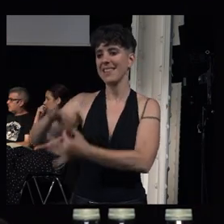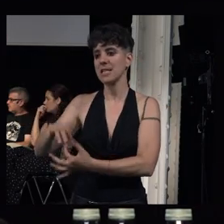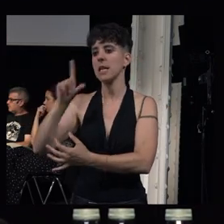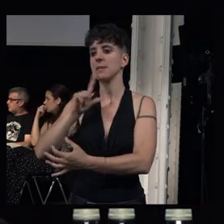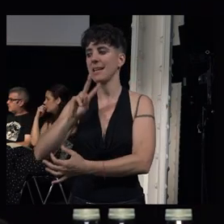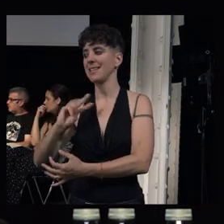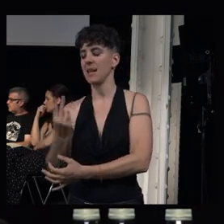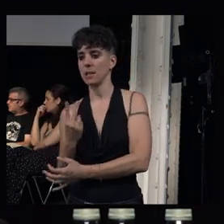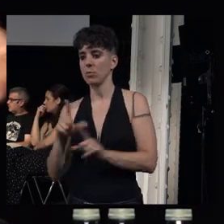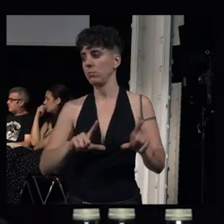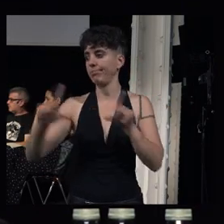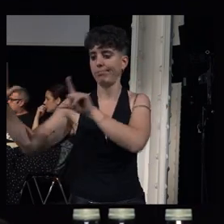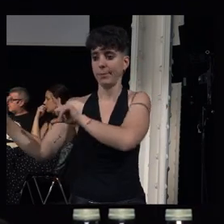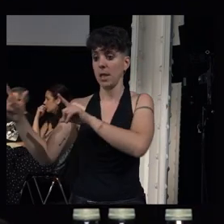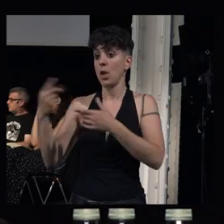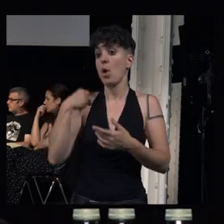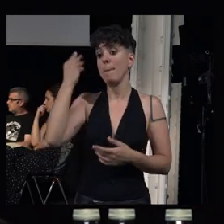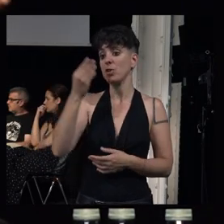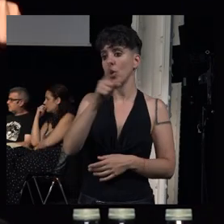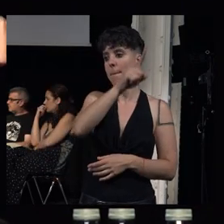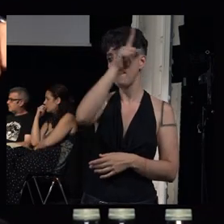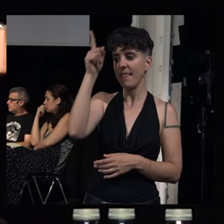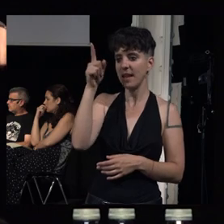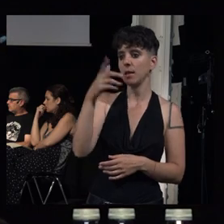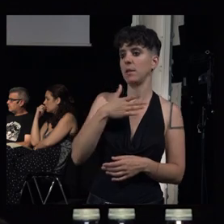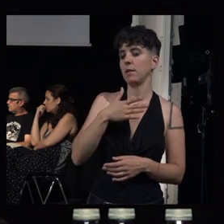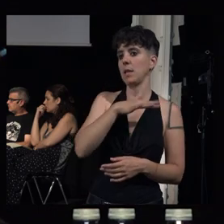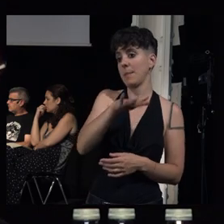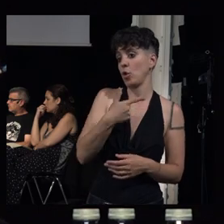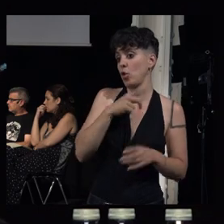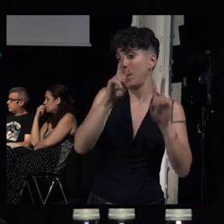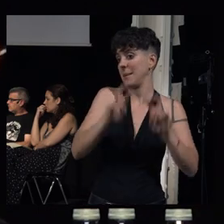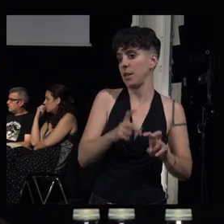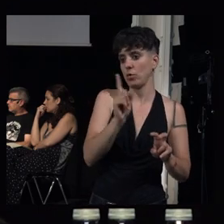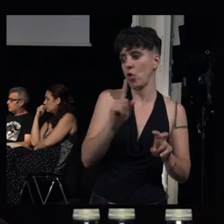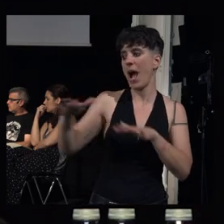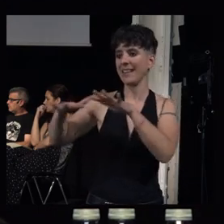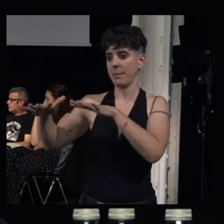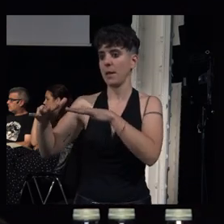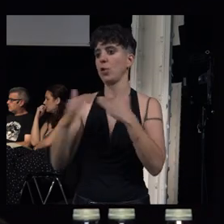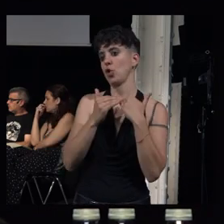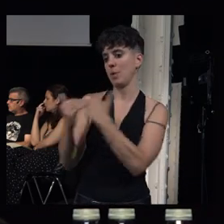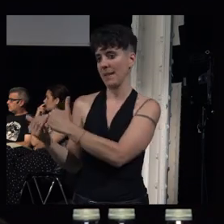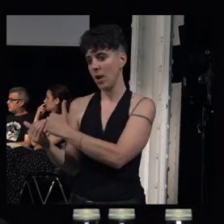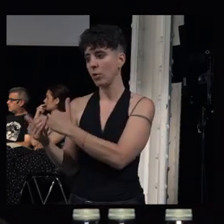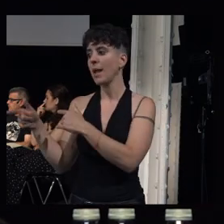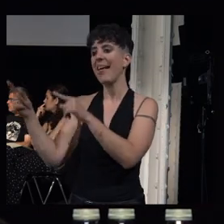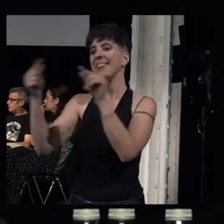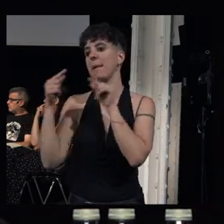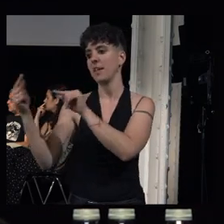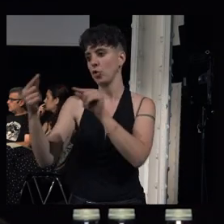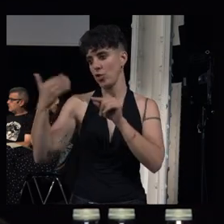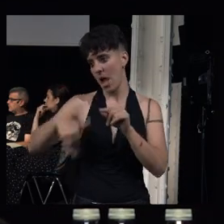¿no? Y creo que esto en Madrid, en otro espacio, que no lo habíamos montado nosotras desde la investigación, lo había montado el activismo y nos invitaron, ya se estaba debatiendo,